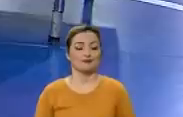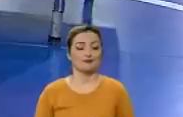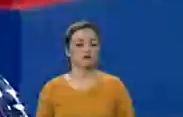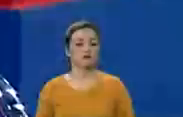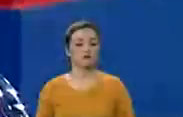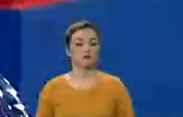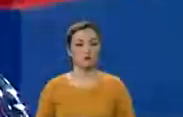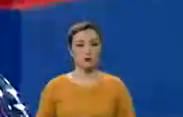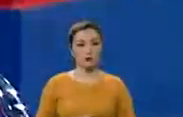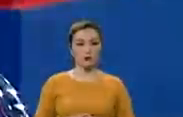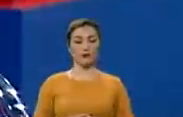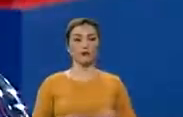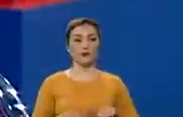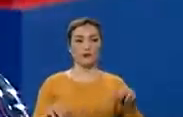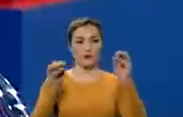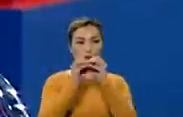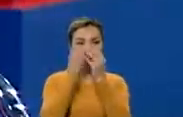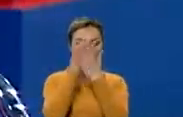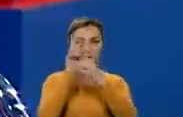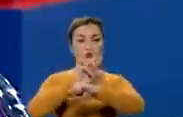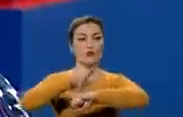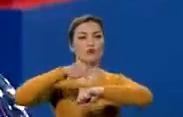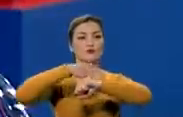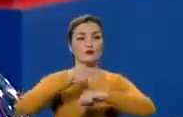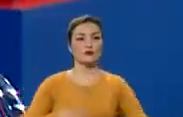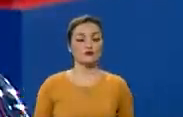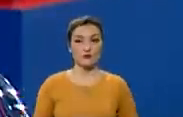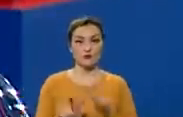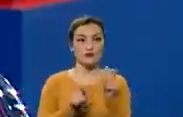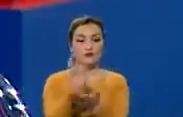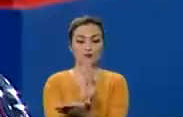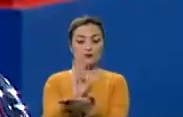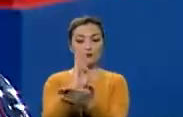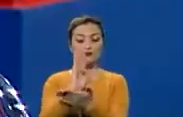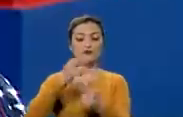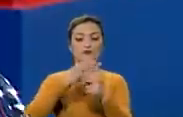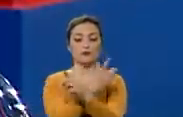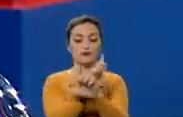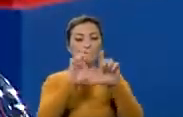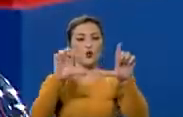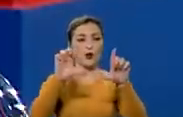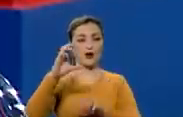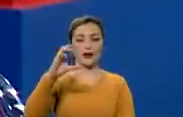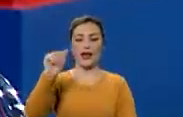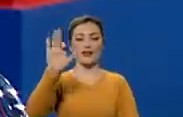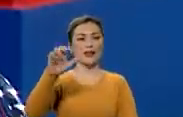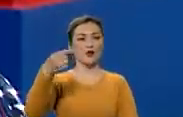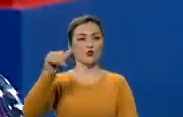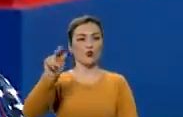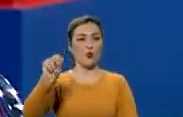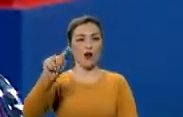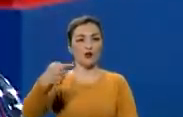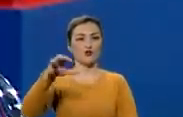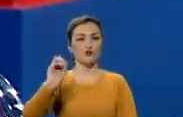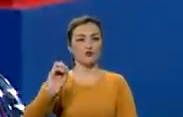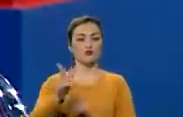horas. Seguimos informando en 24 horas. Los vecinos del barrio La Libertad de Catahuango solicitan al municipio